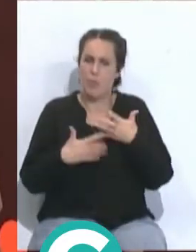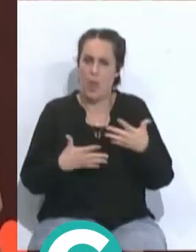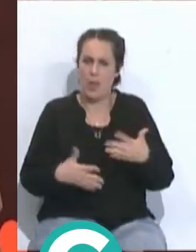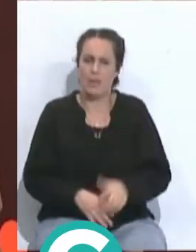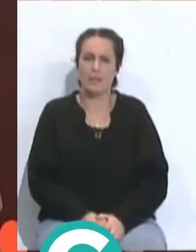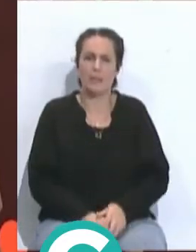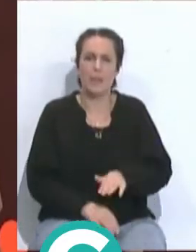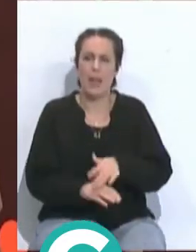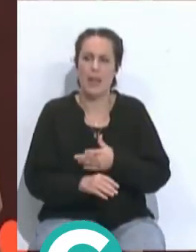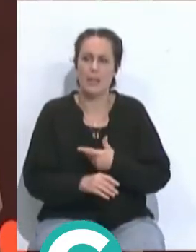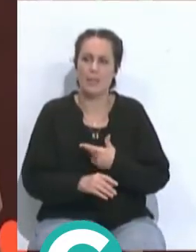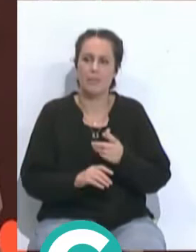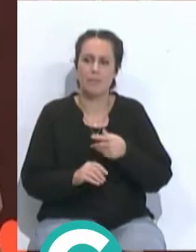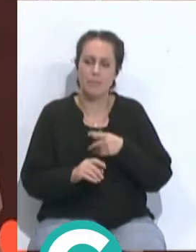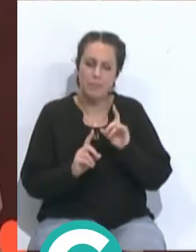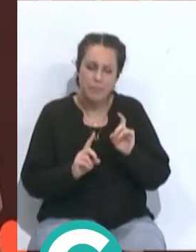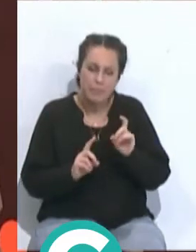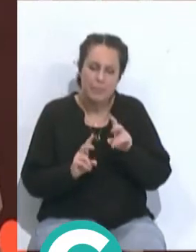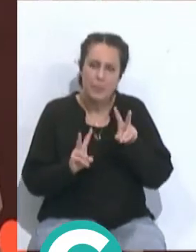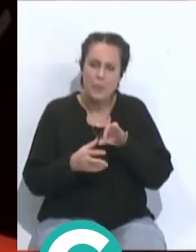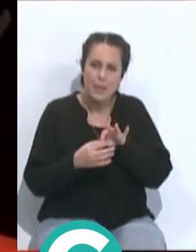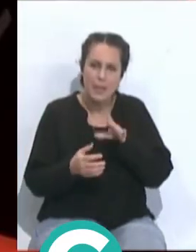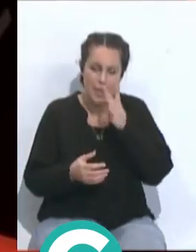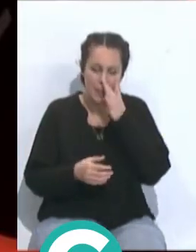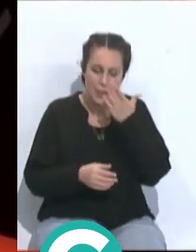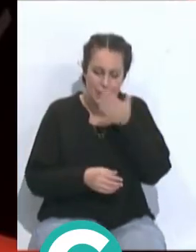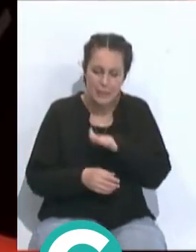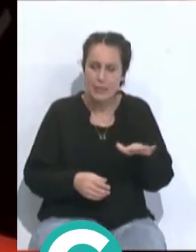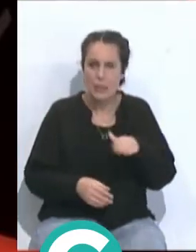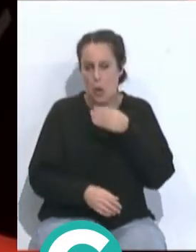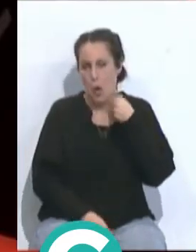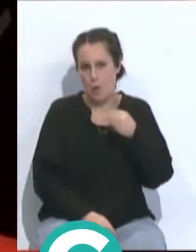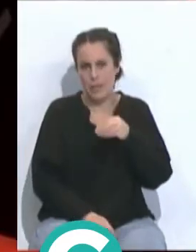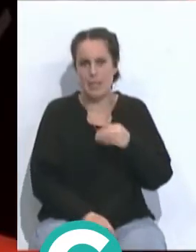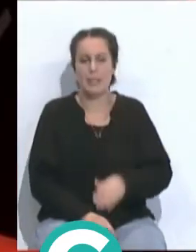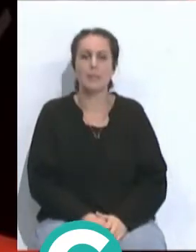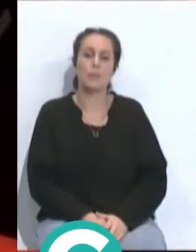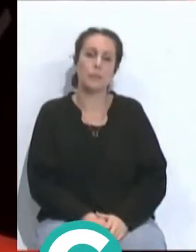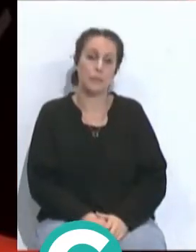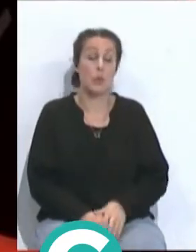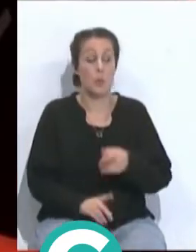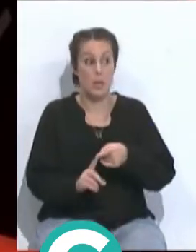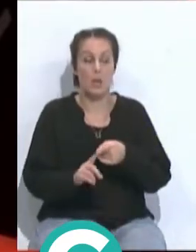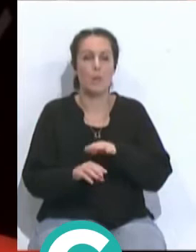grande de sembrar la semillita del carnaval, ¿no? Bueno. En los chicos y en los jóvenes, en las chicas, ¿no? Exacto. Y